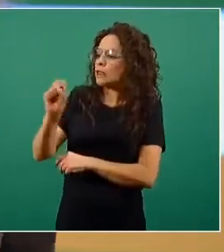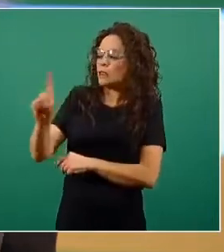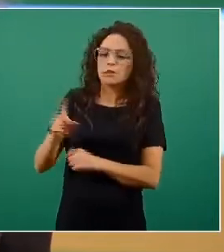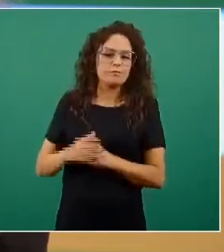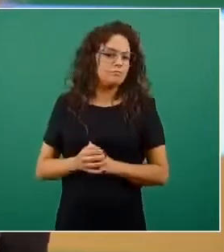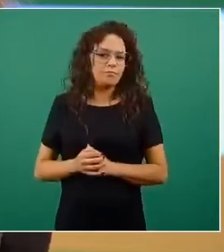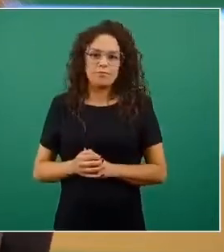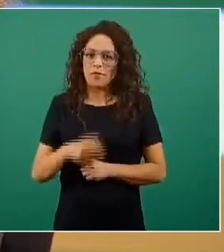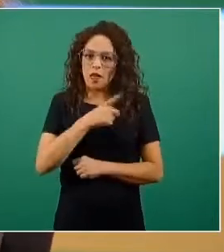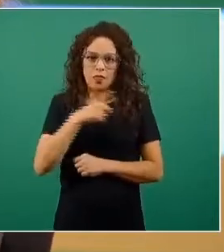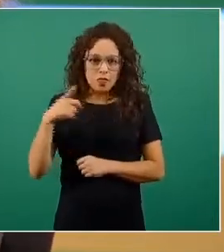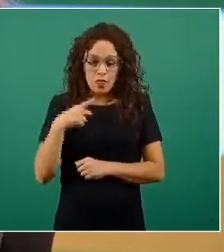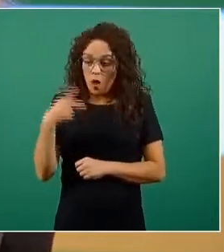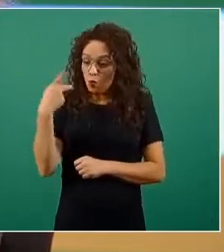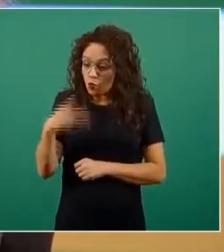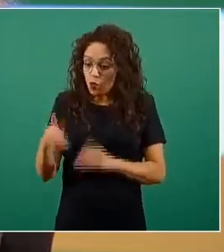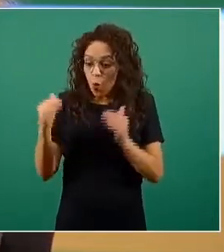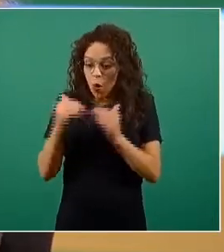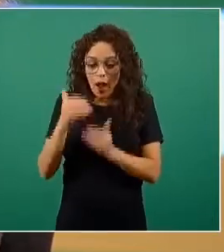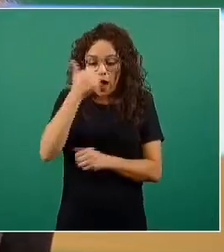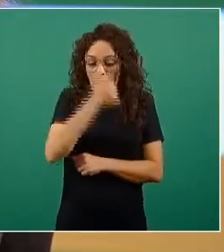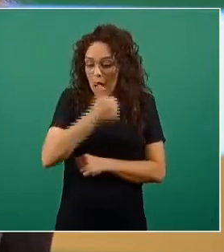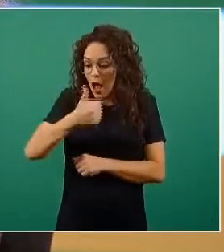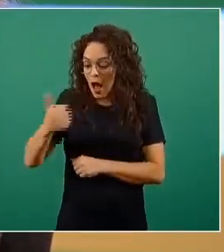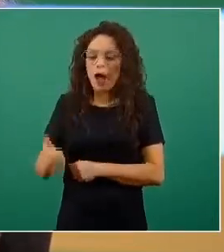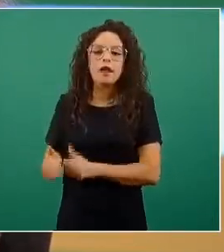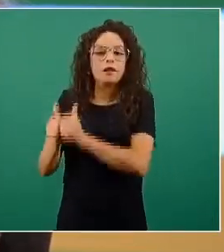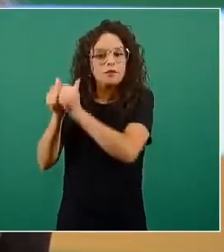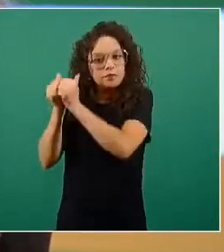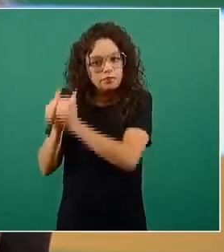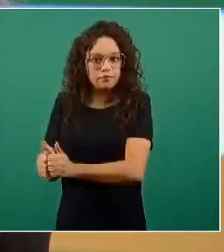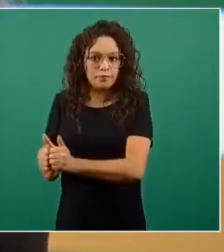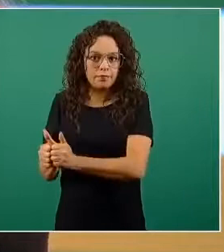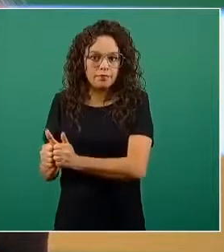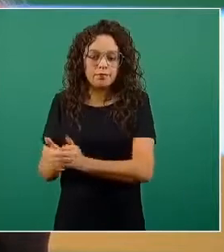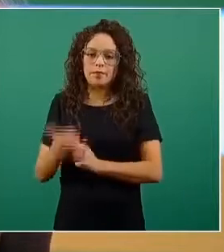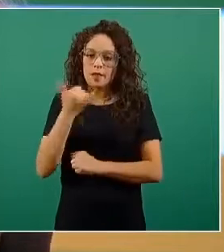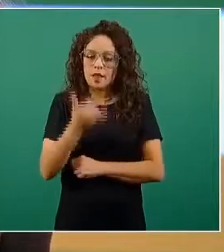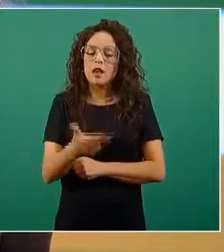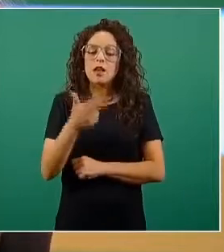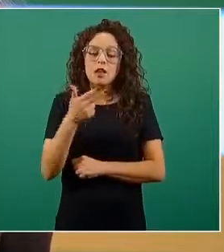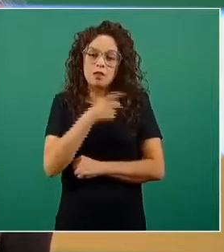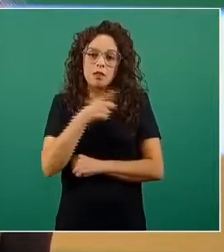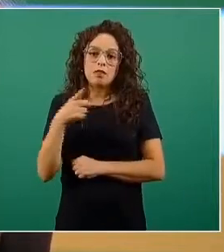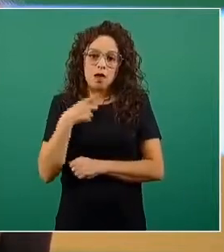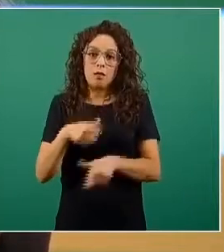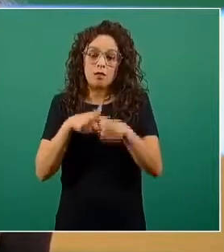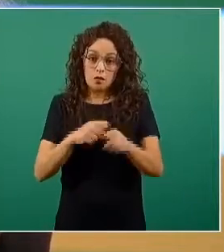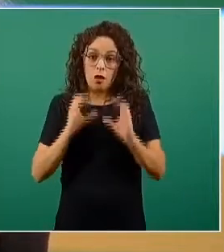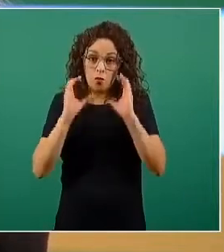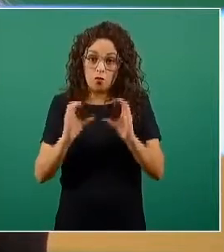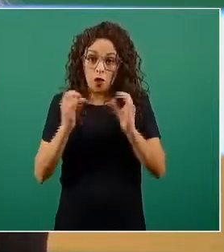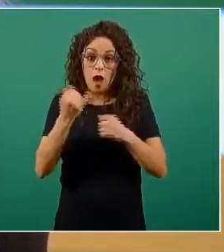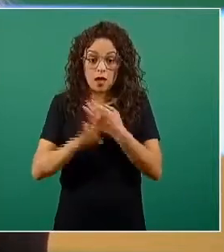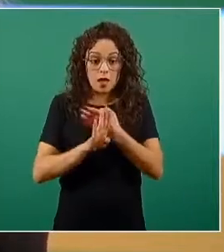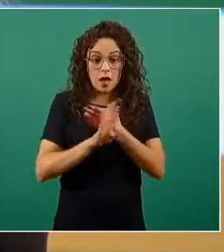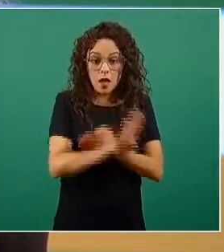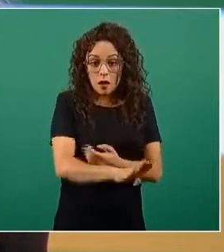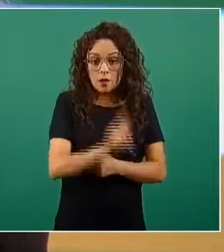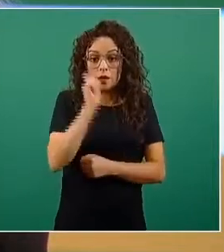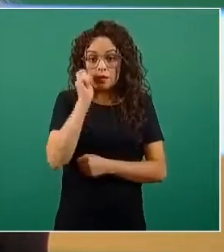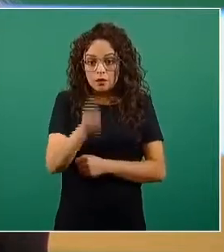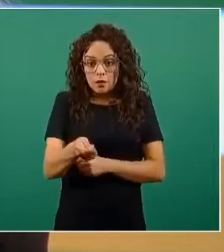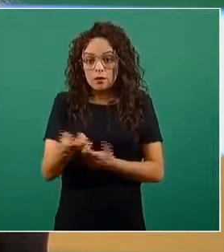quien en su casa, mantener las medidas preventivas, ¿no? Y evitar exponernos a toda costa y de